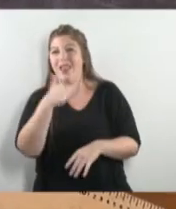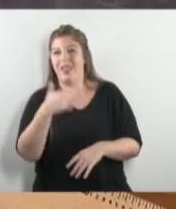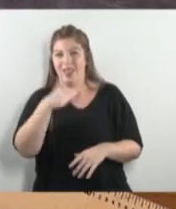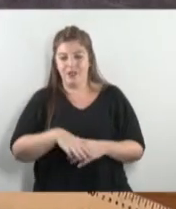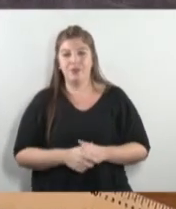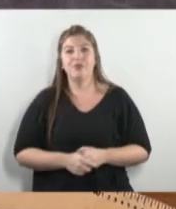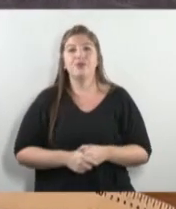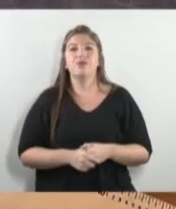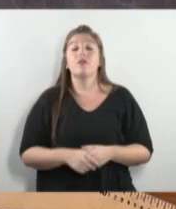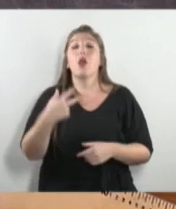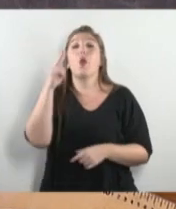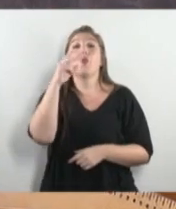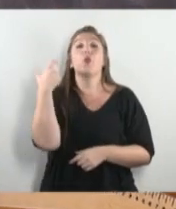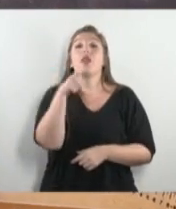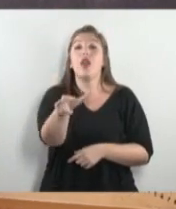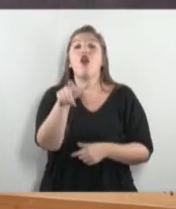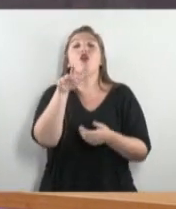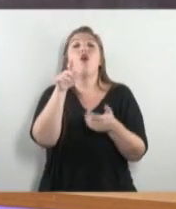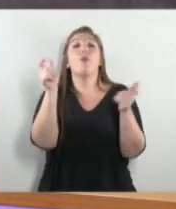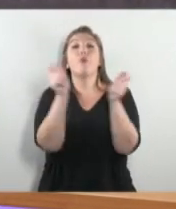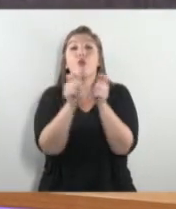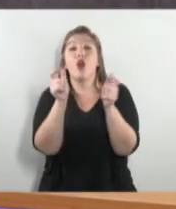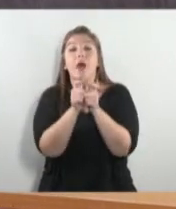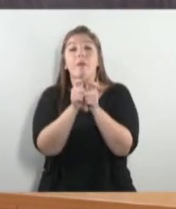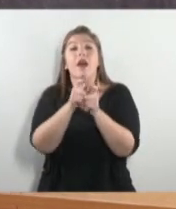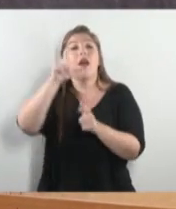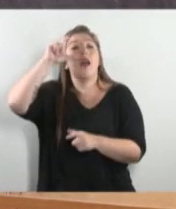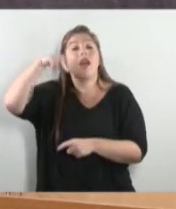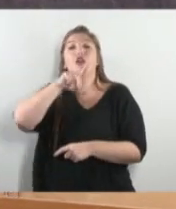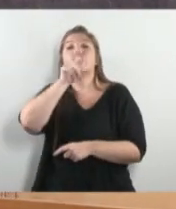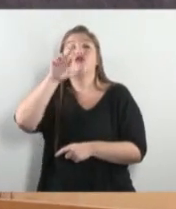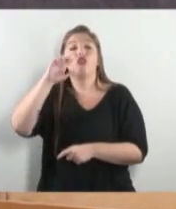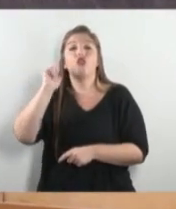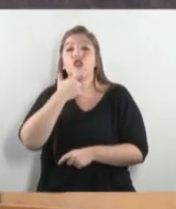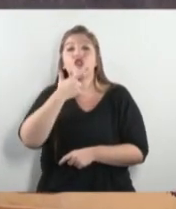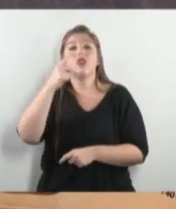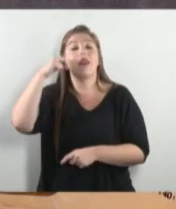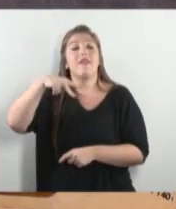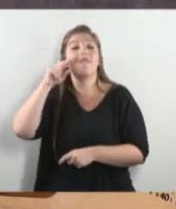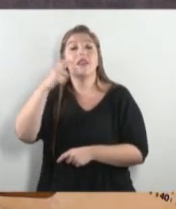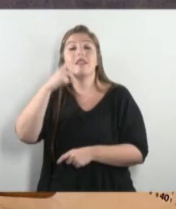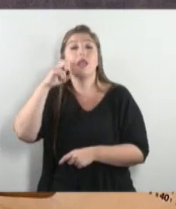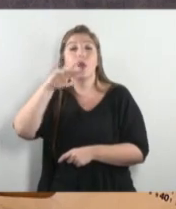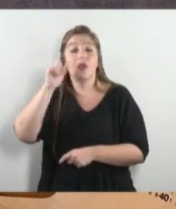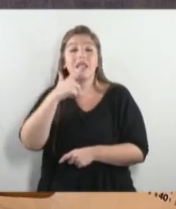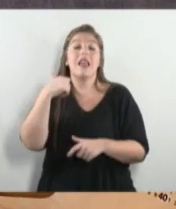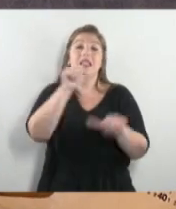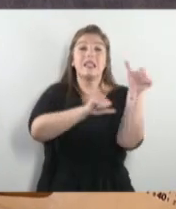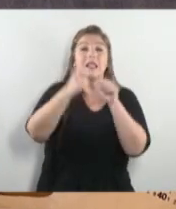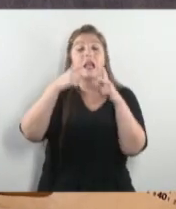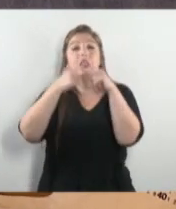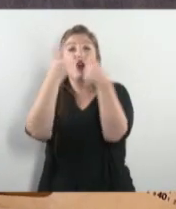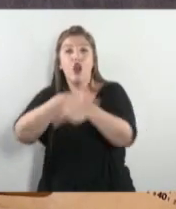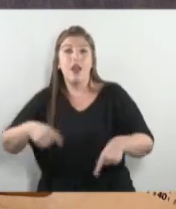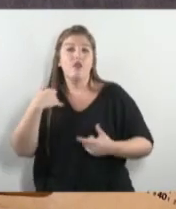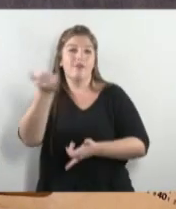ver un video del programa Entornos Invisibles de la Ciencia y la Tecnología, donde nos siguen explicando